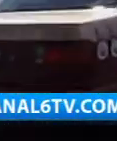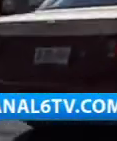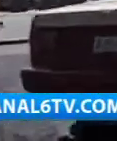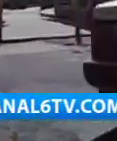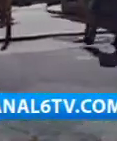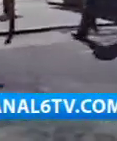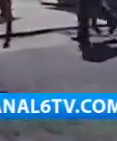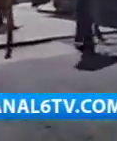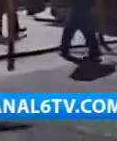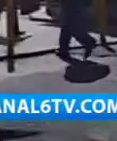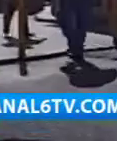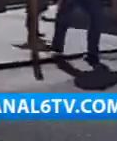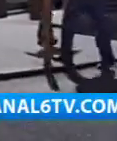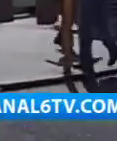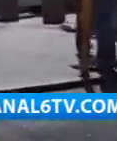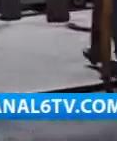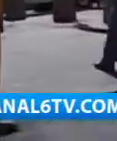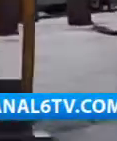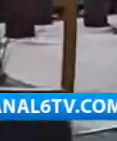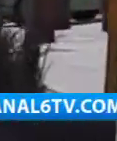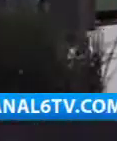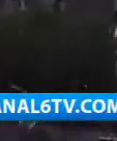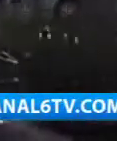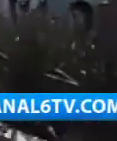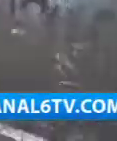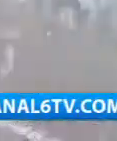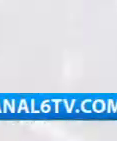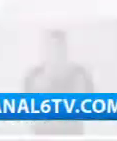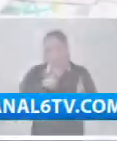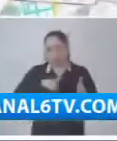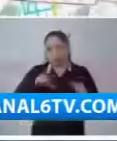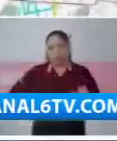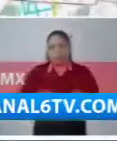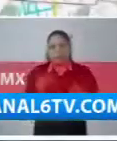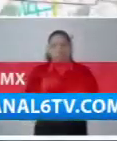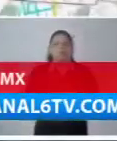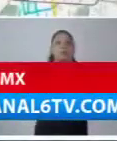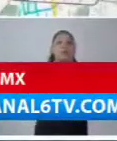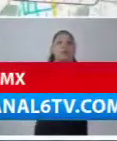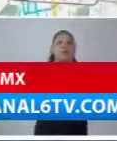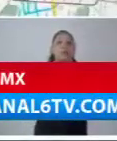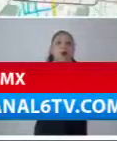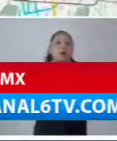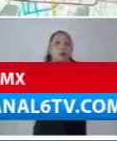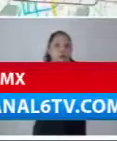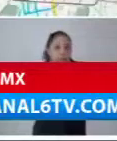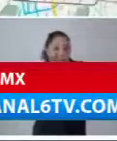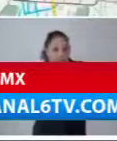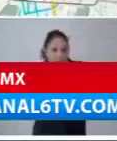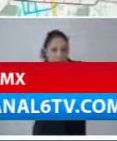ya se confirman 12 kilómetros que van de la alcaldía Álvaro Obregón a Mixcoac. Como medidas adicionales,